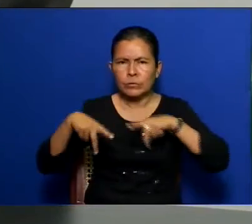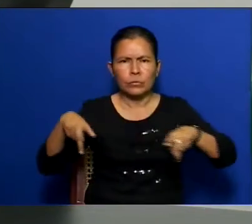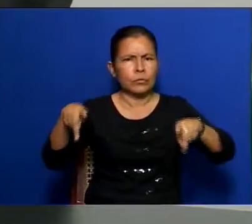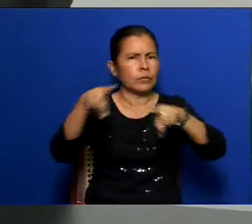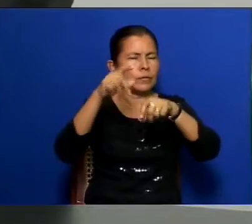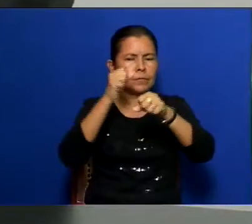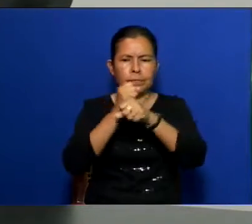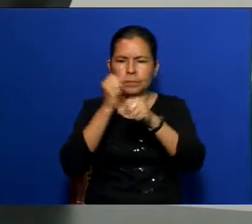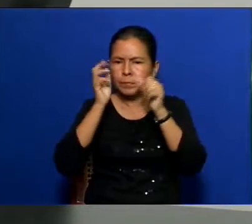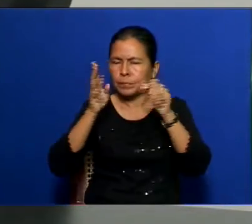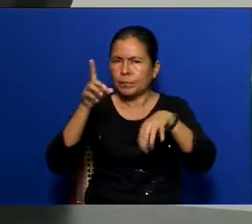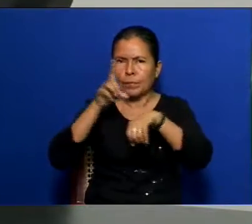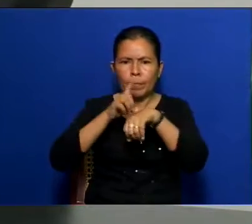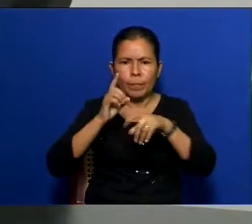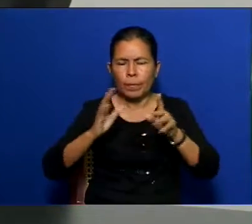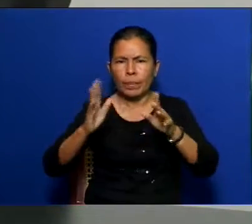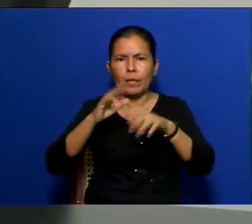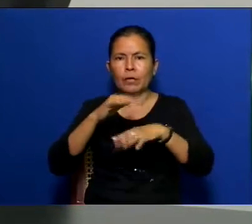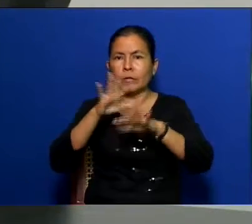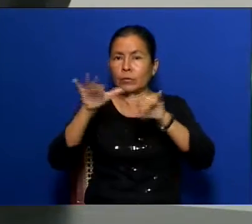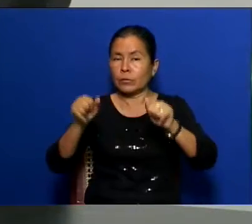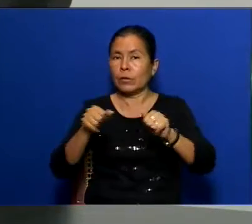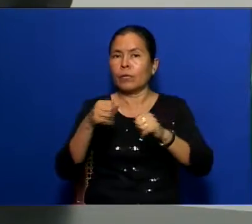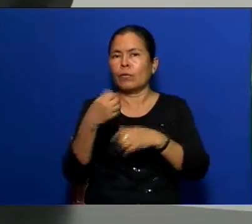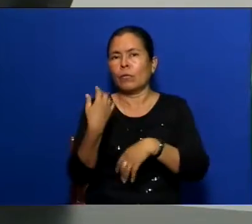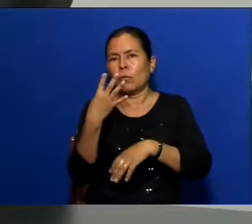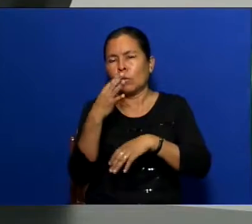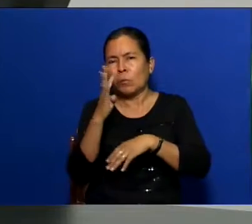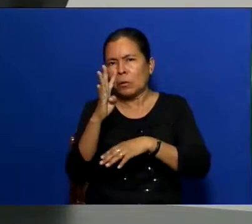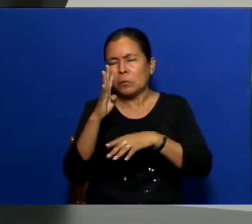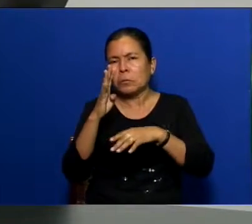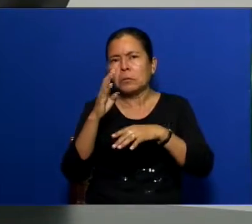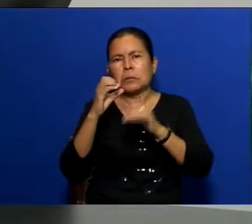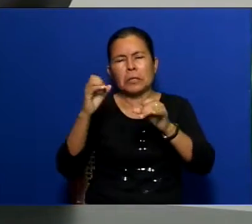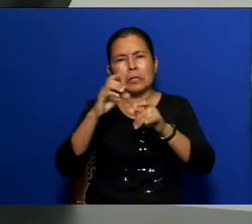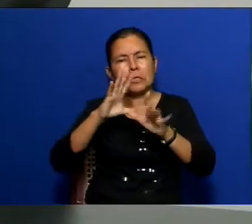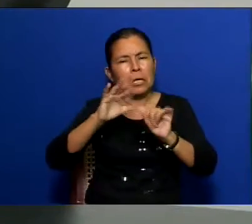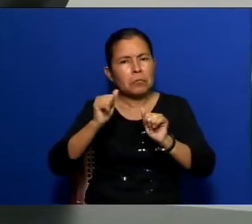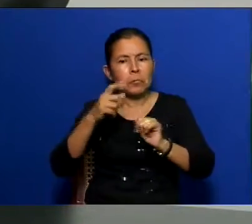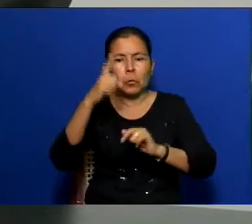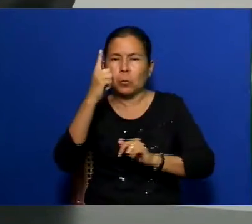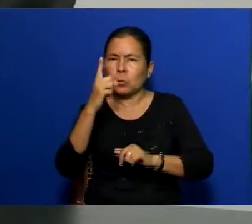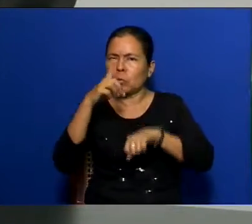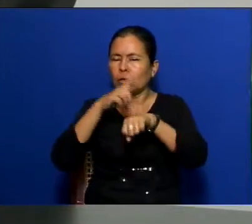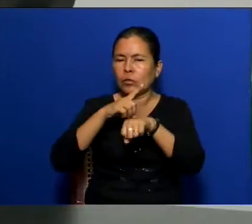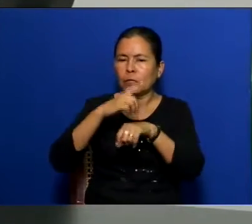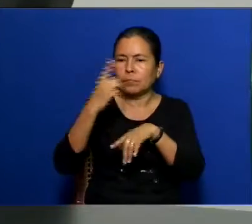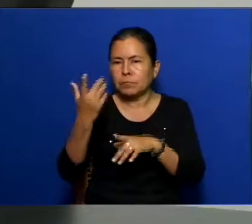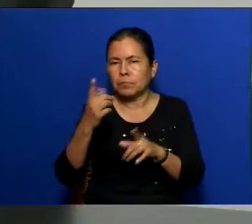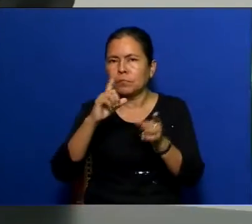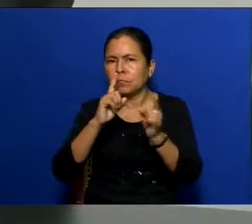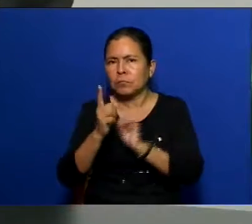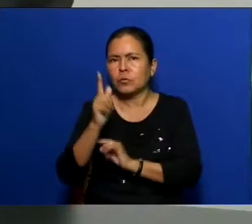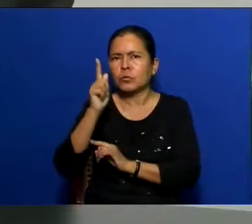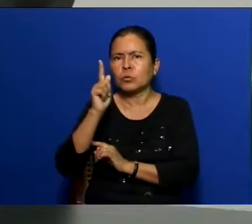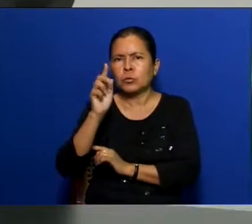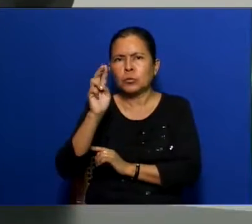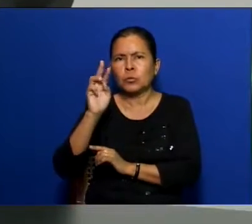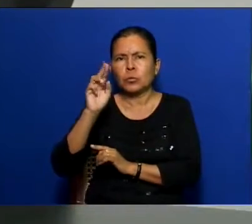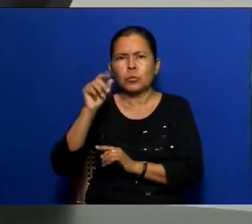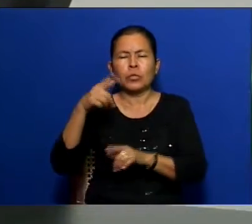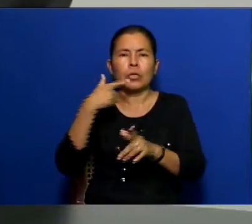y a partir de las 4 de la tarde queda un médico o una médica de turno para atender lo que nosotros denominamos